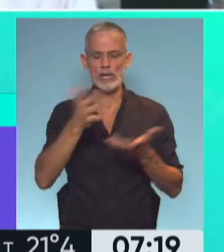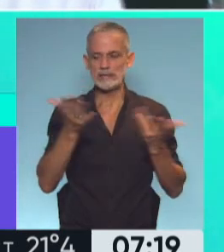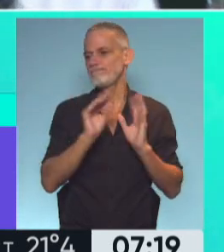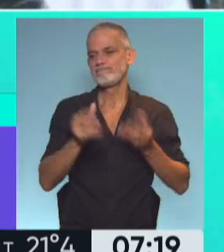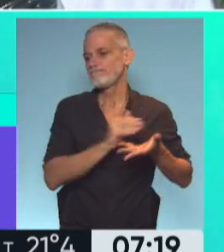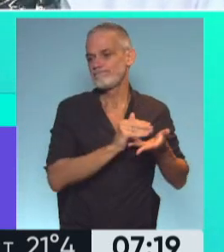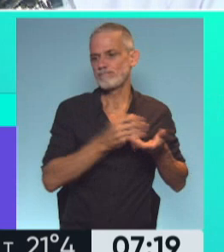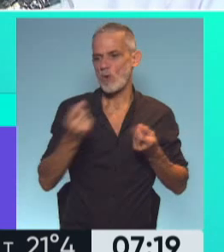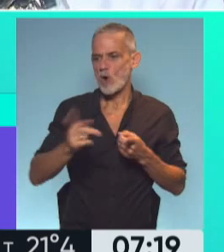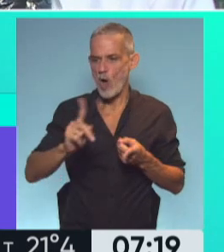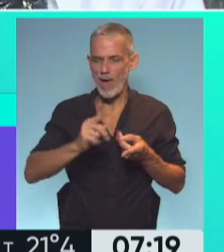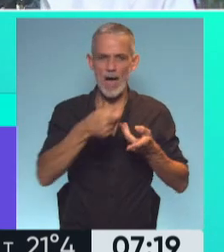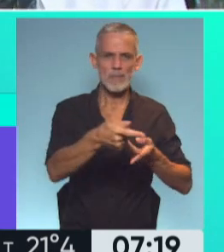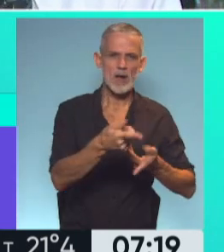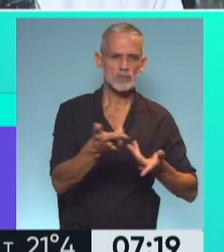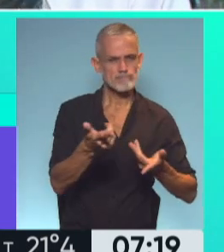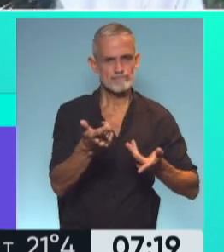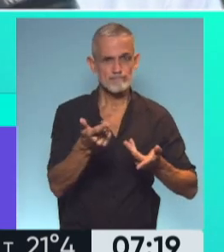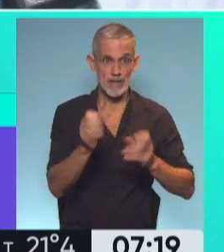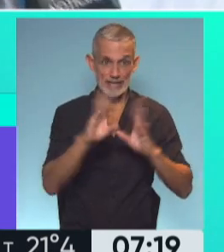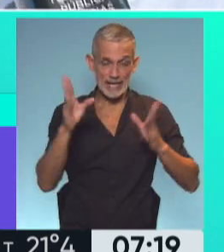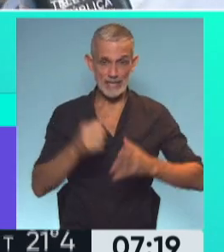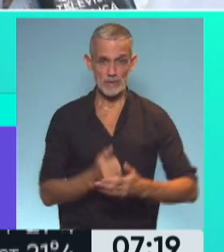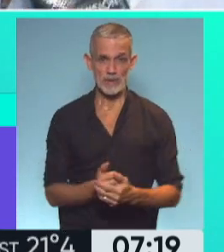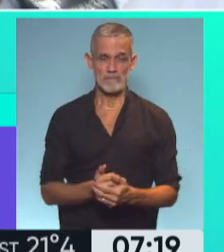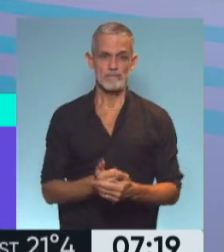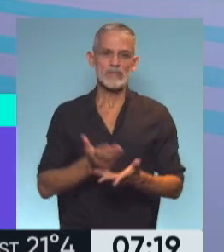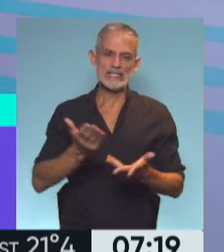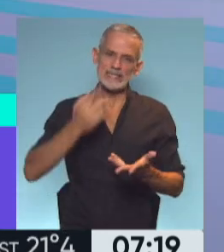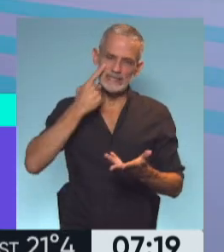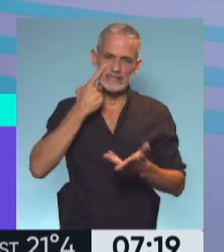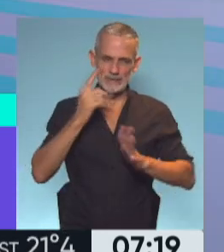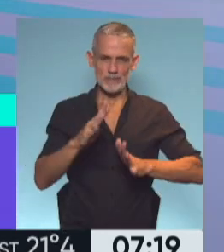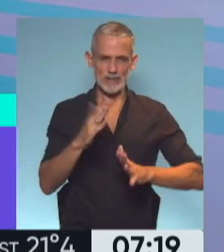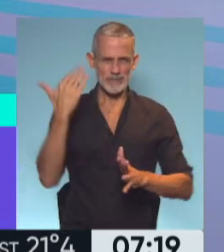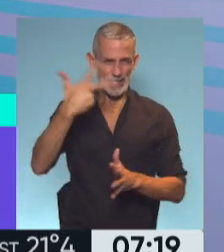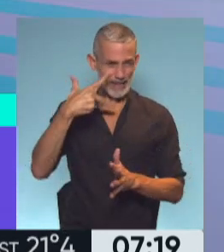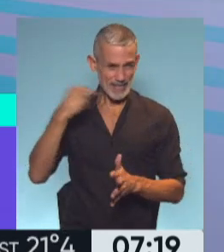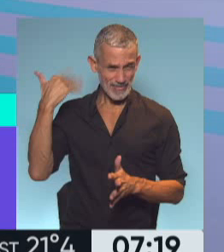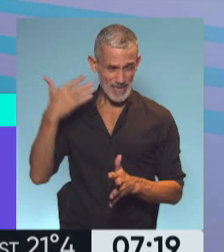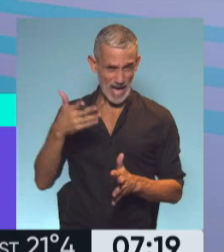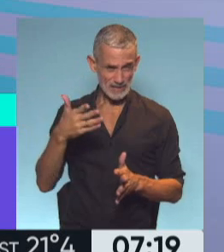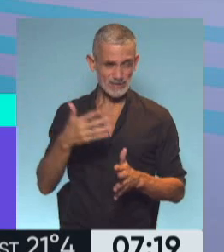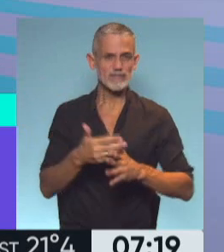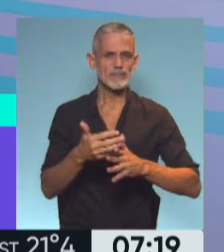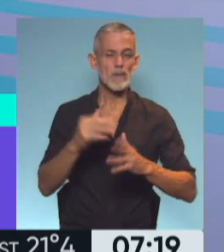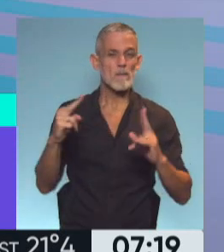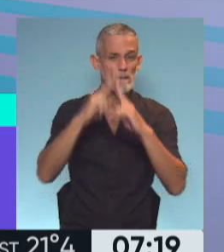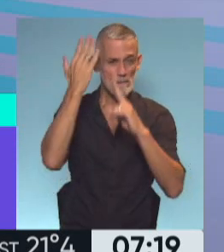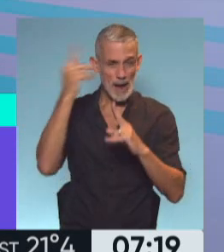realmente dramático lo que estás planteando, ¿eh? Mirá, hace 3 días en